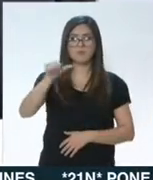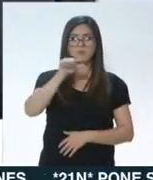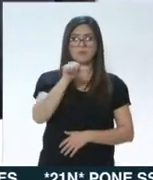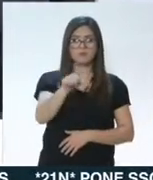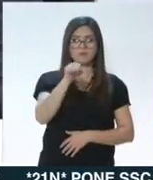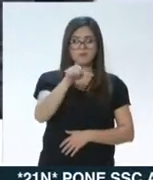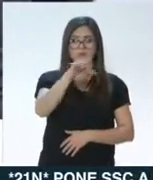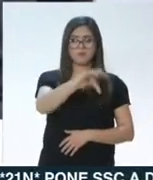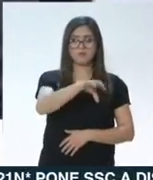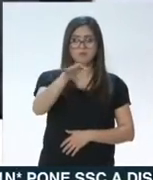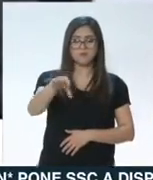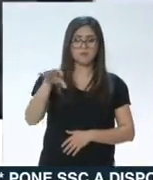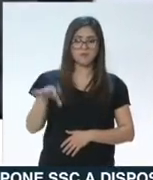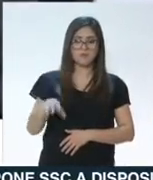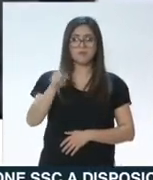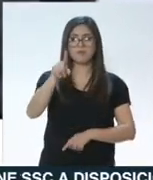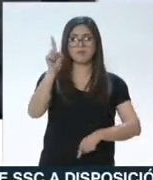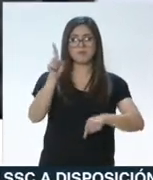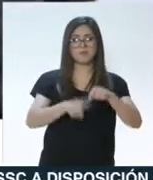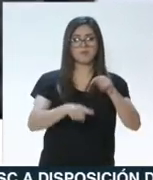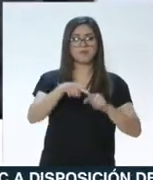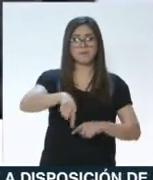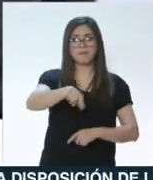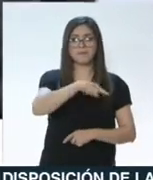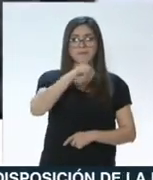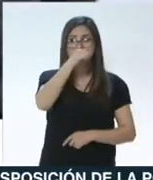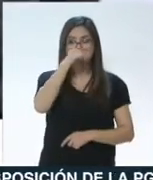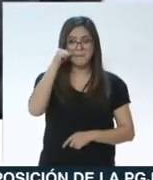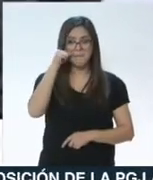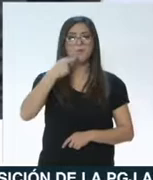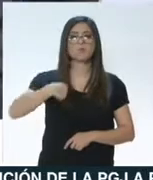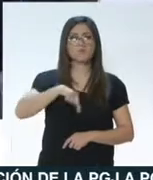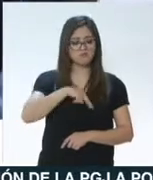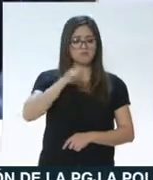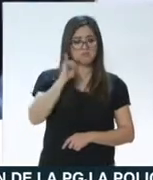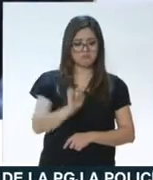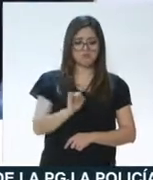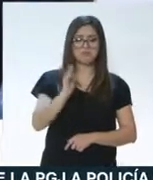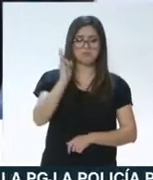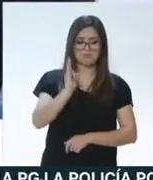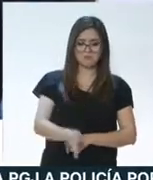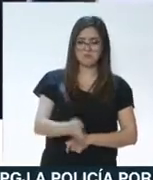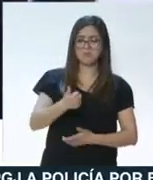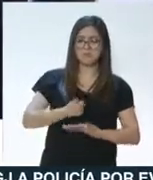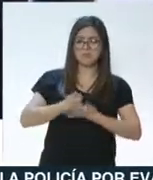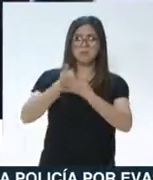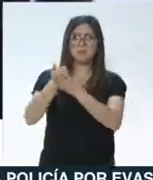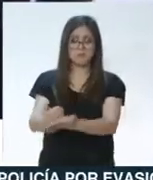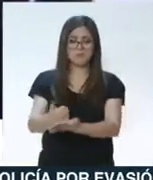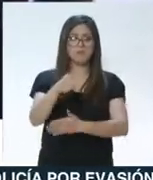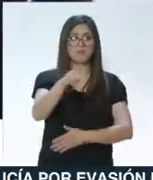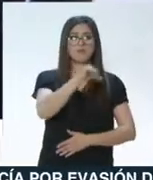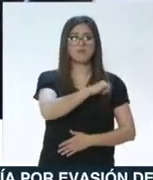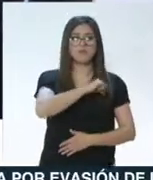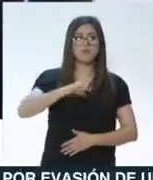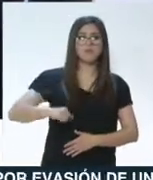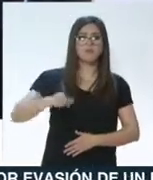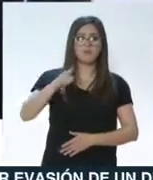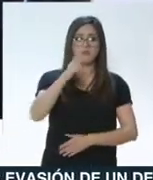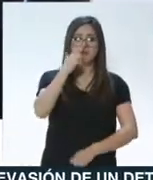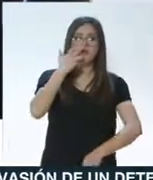demarcaciones territoriales, quitando Benito Juárez porque nosotros ya lo adoptamos, el que también las alcaldesas y los